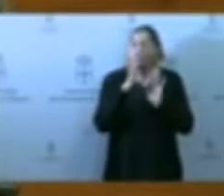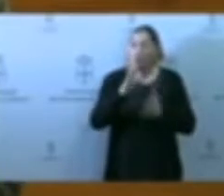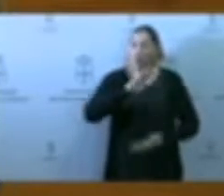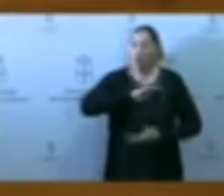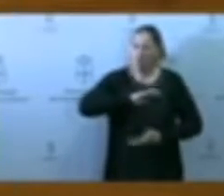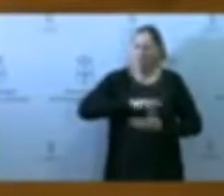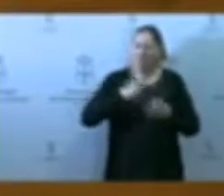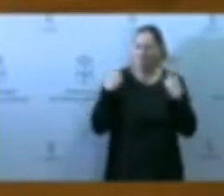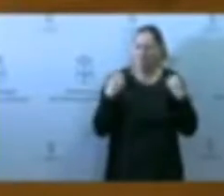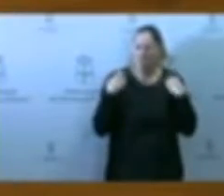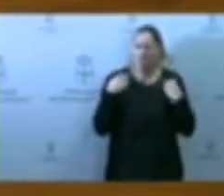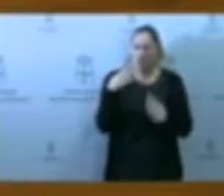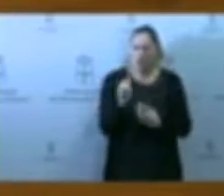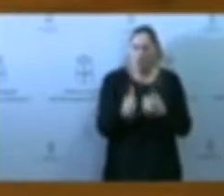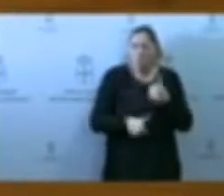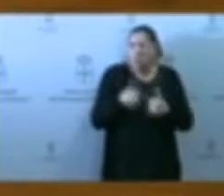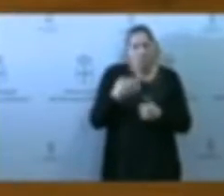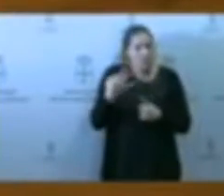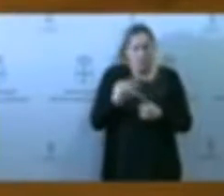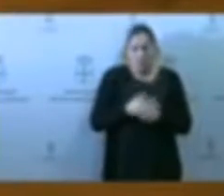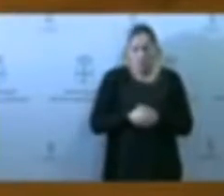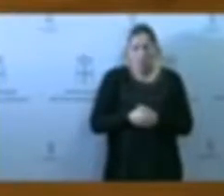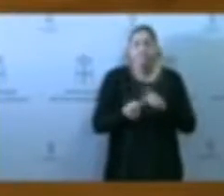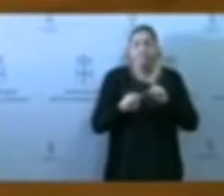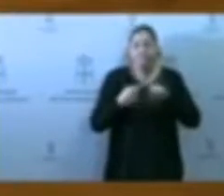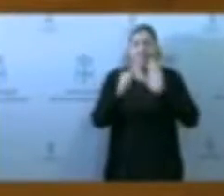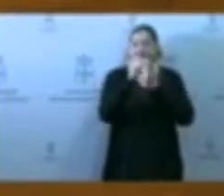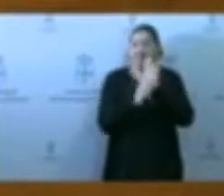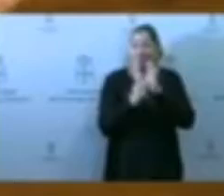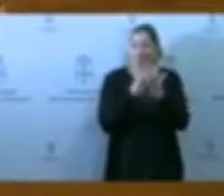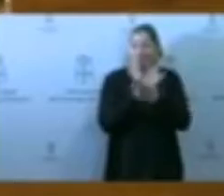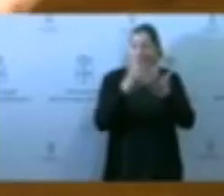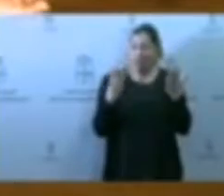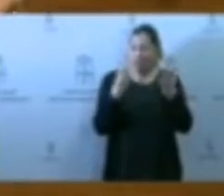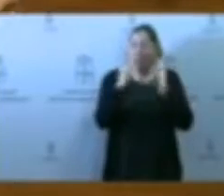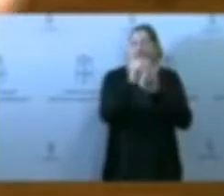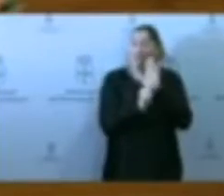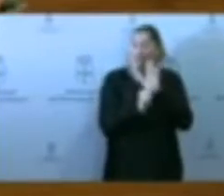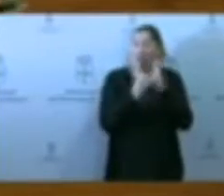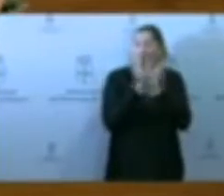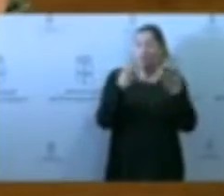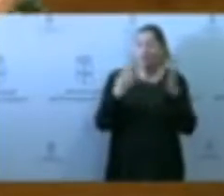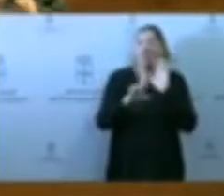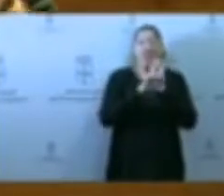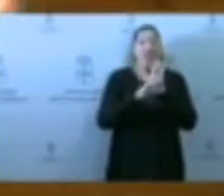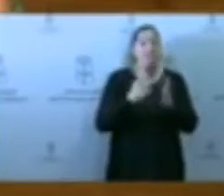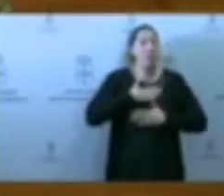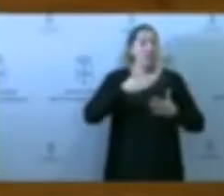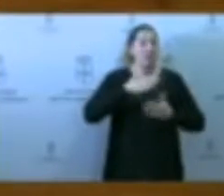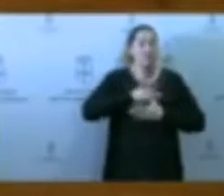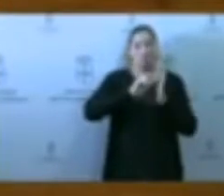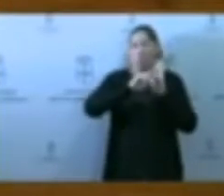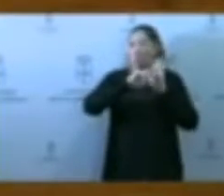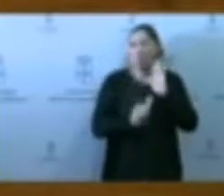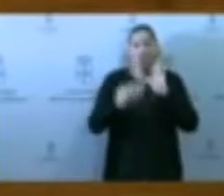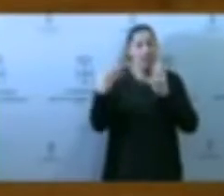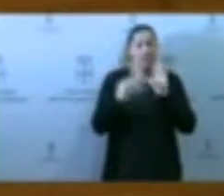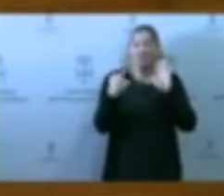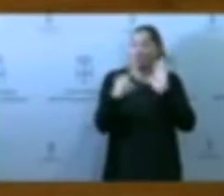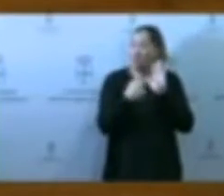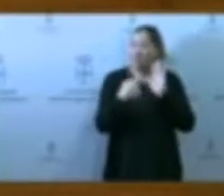para ello y porque debemos ejercerla, que son el artículo 18 y el artículo 19 de la Ley de Patrimonio. Y es ahí donde